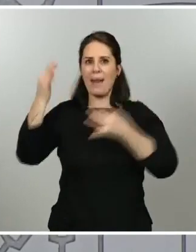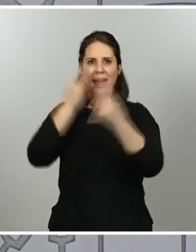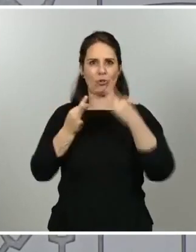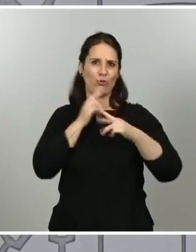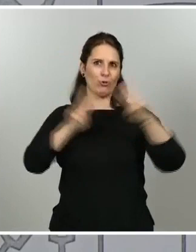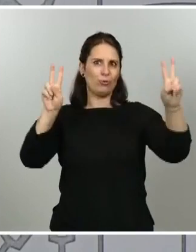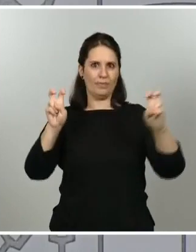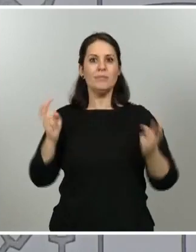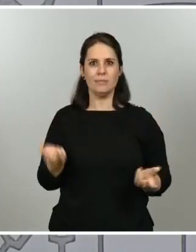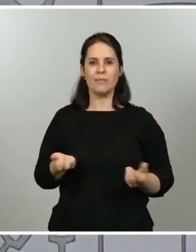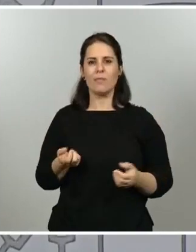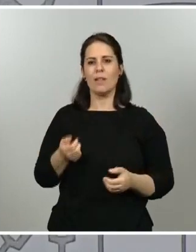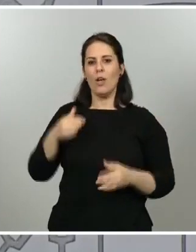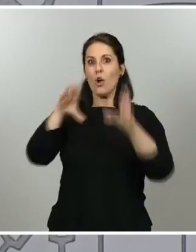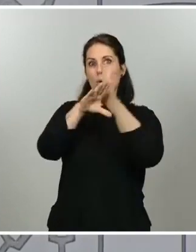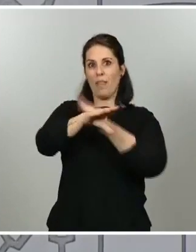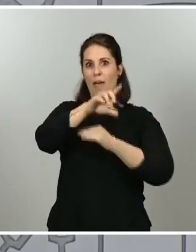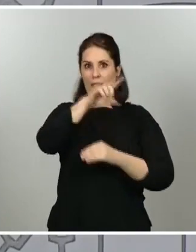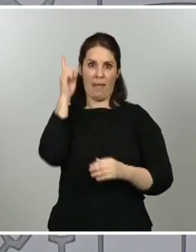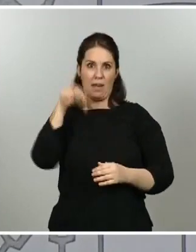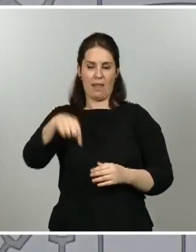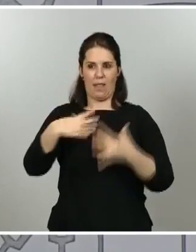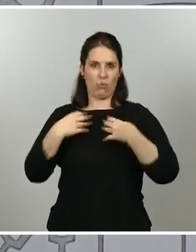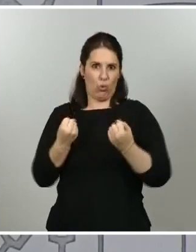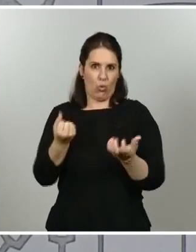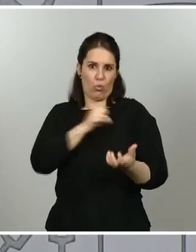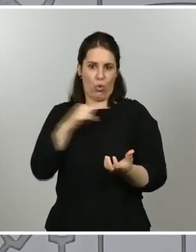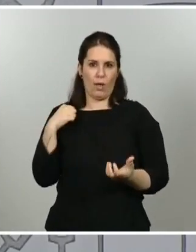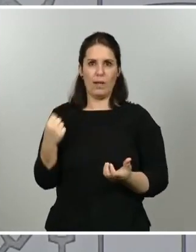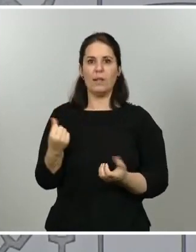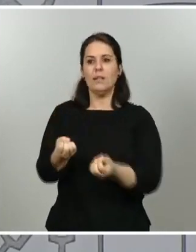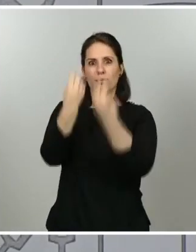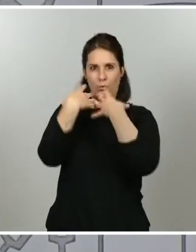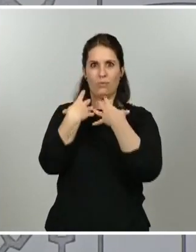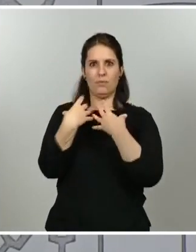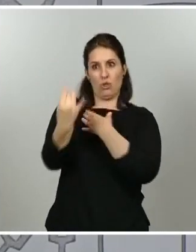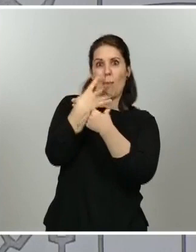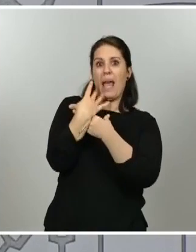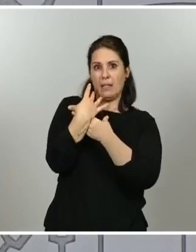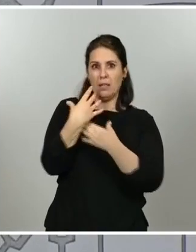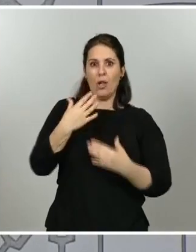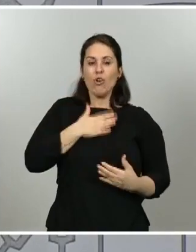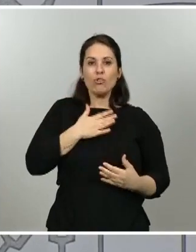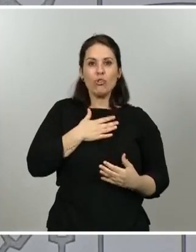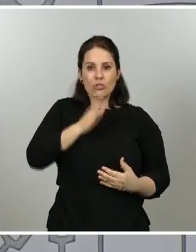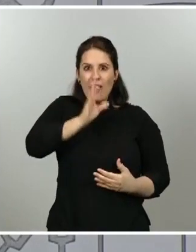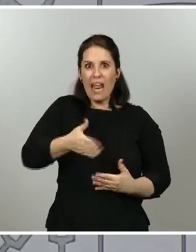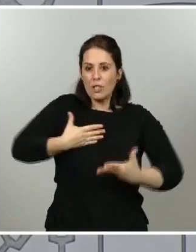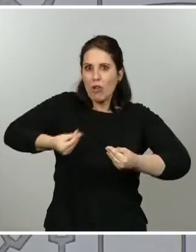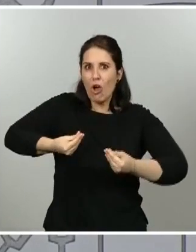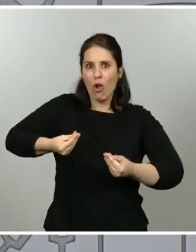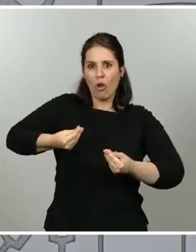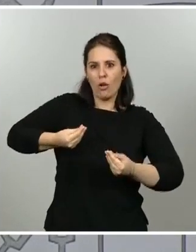la comunidad autónoma, obviamente son datos que nos envía la comunidad autónoma, nosotros no los manejamos directamente,